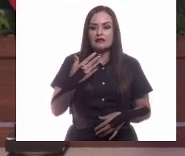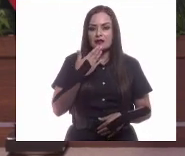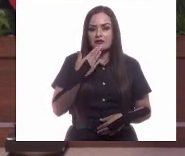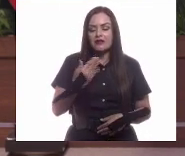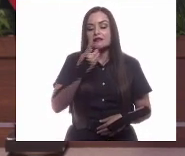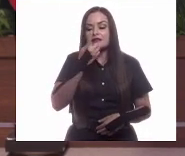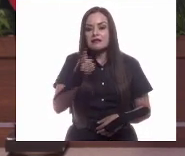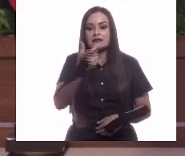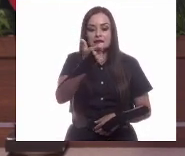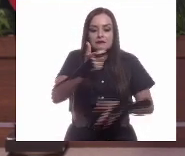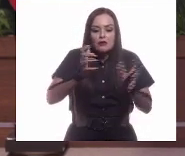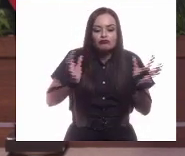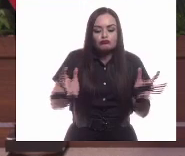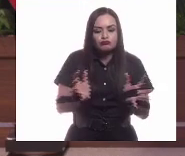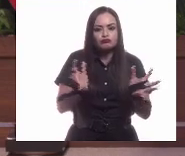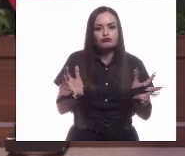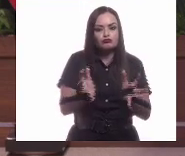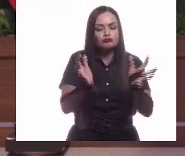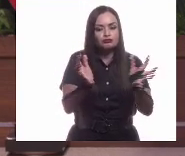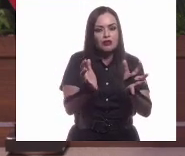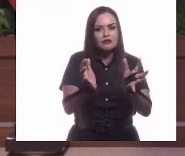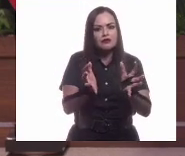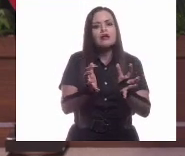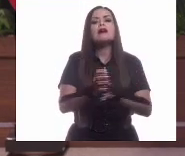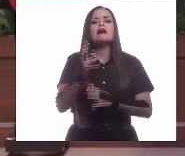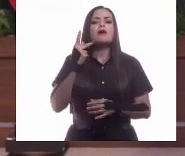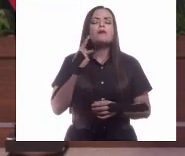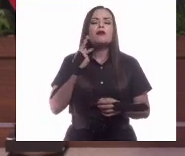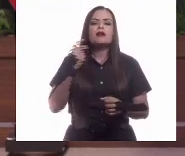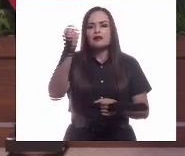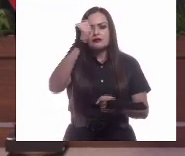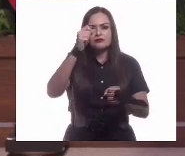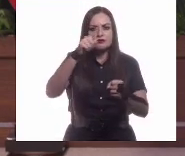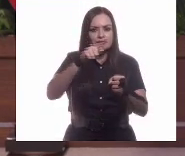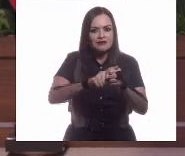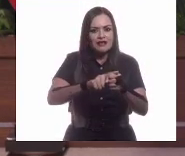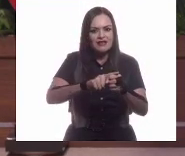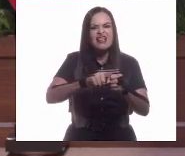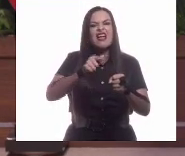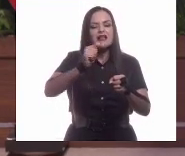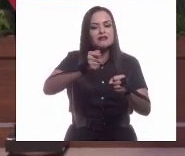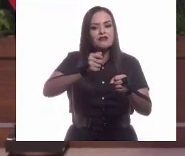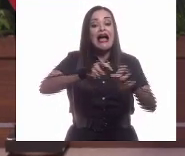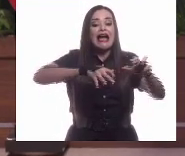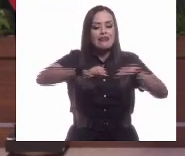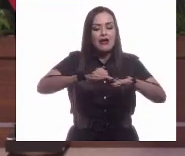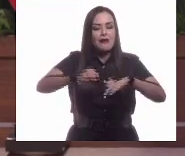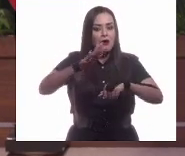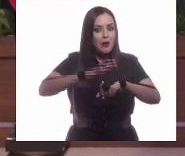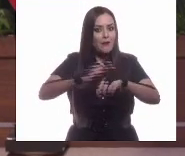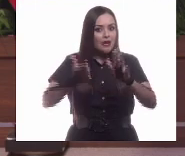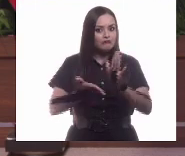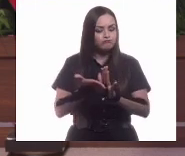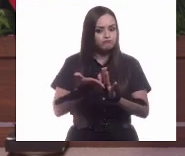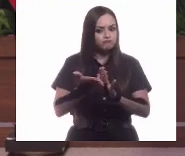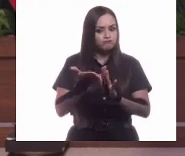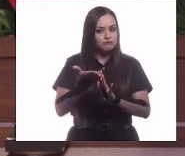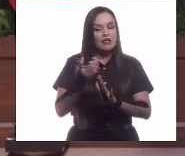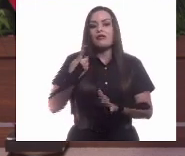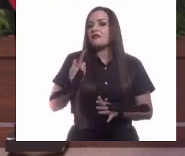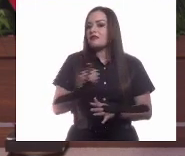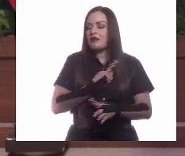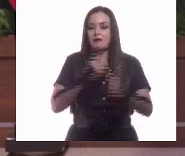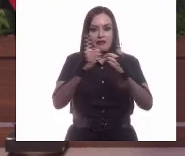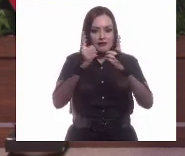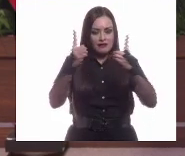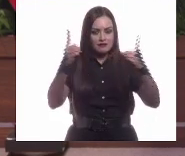crecimiento económico y la mejor política social es la generación de empleo, que a su vez no se genera si no hay crecimiento.